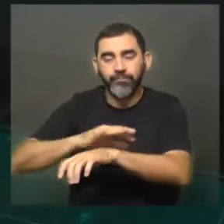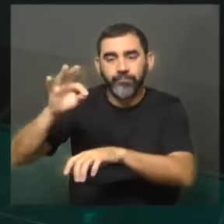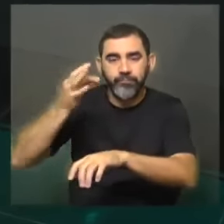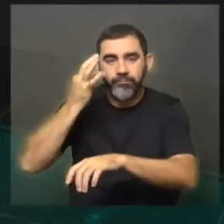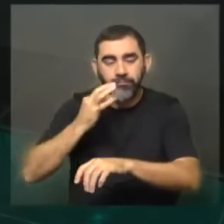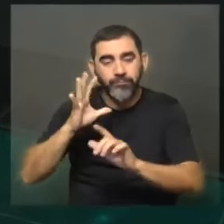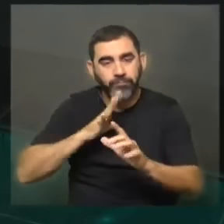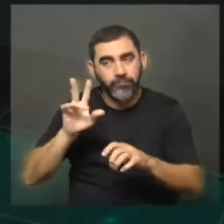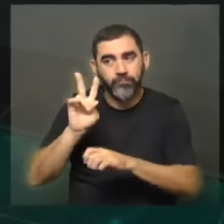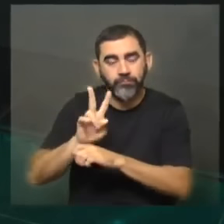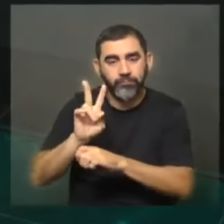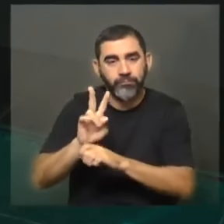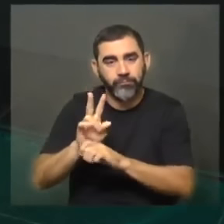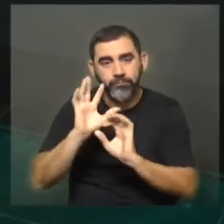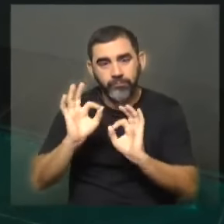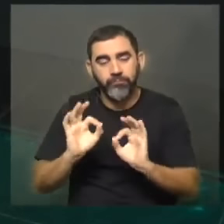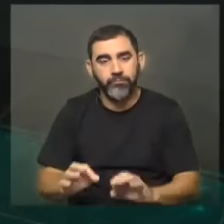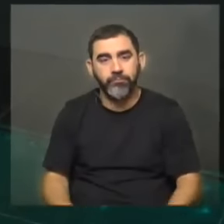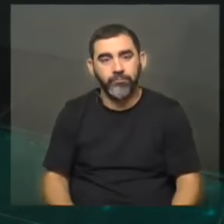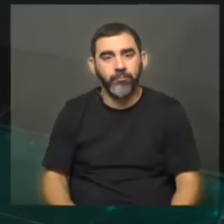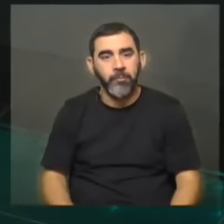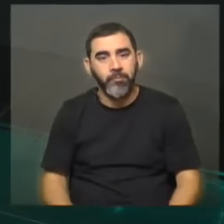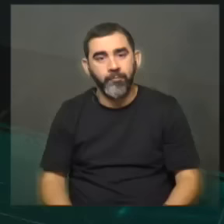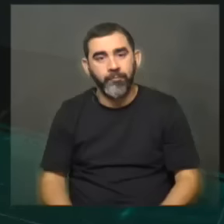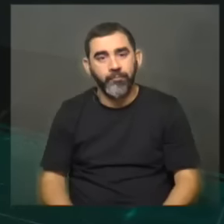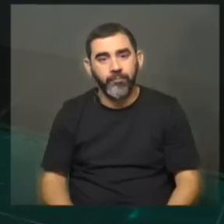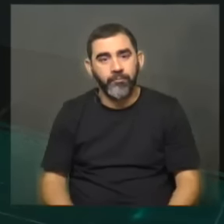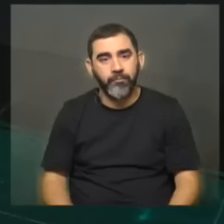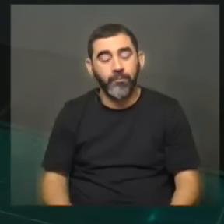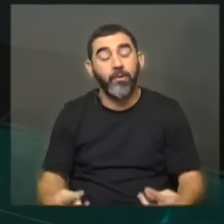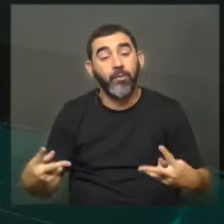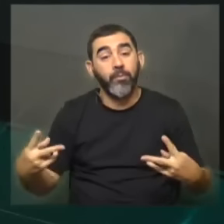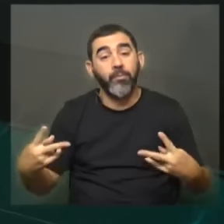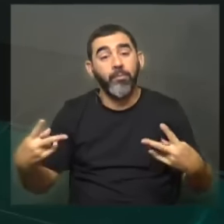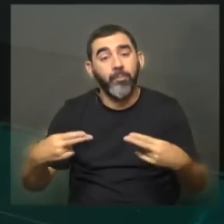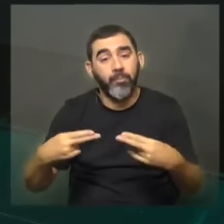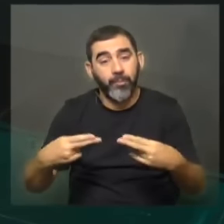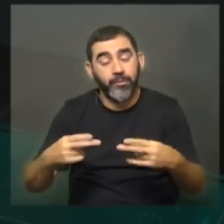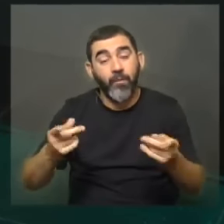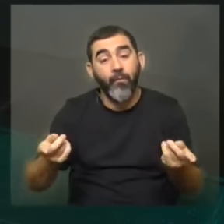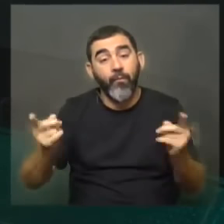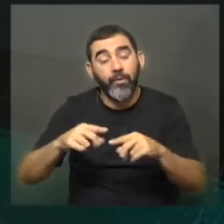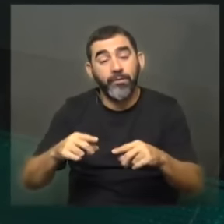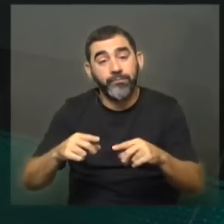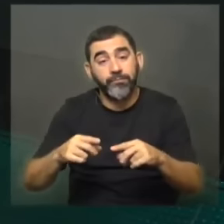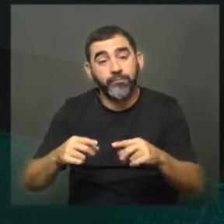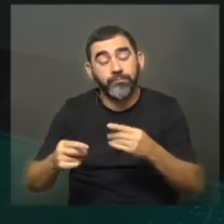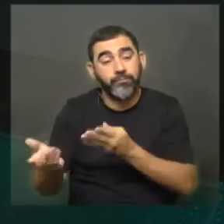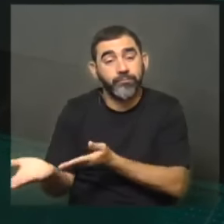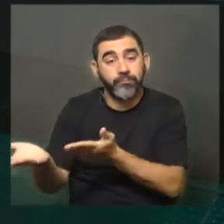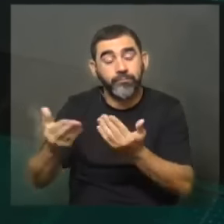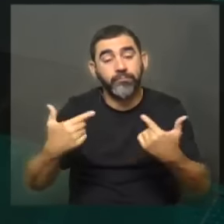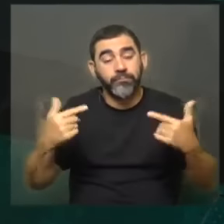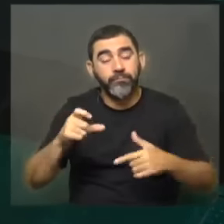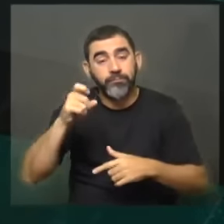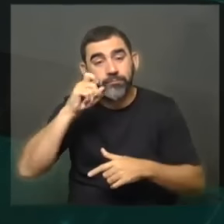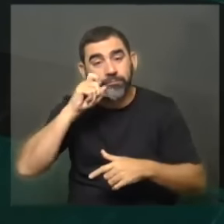mosquitos pican con destreza Y también disimulo vamos a hacer una muy breve pausa a la vuelta vamos a estar recibiendo el ministro de